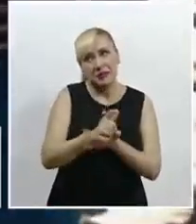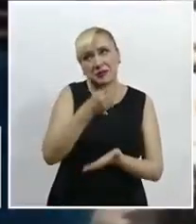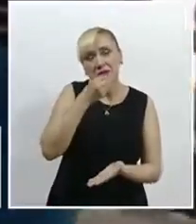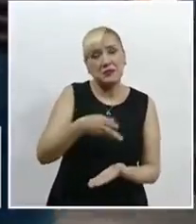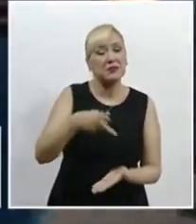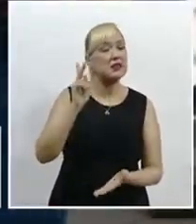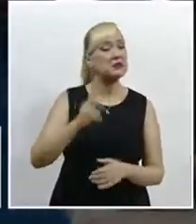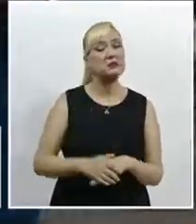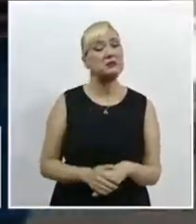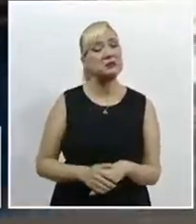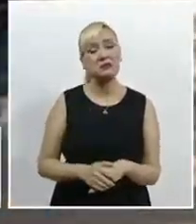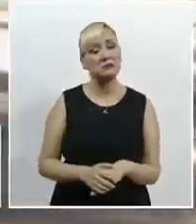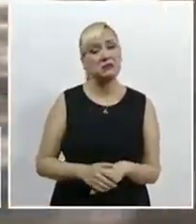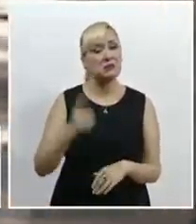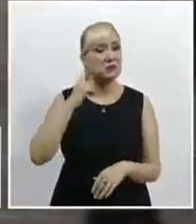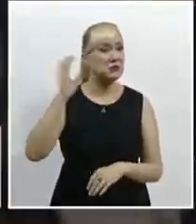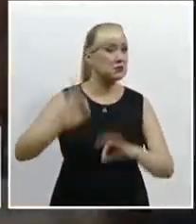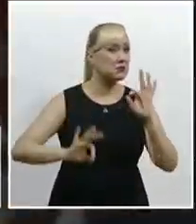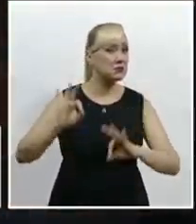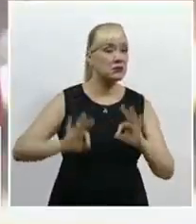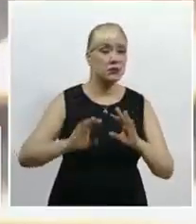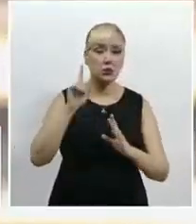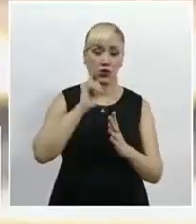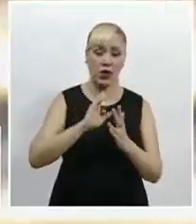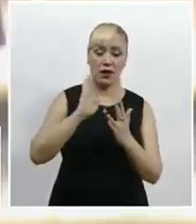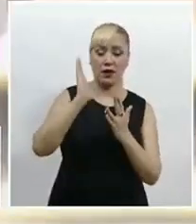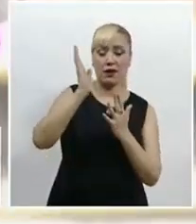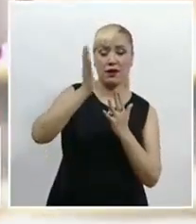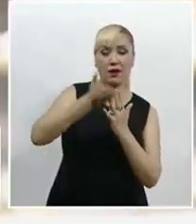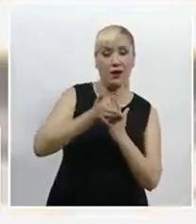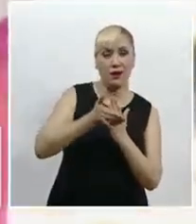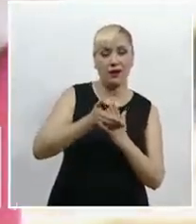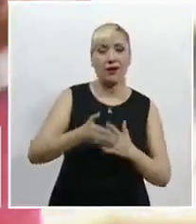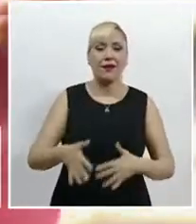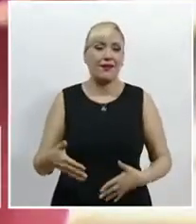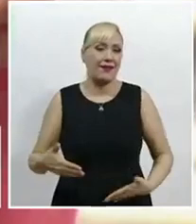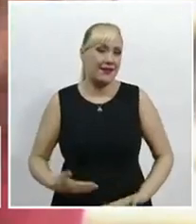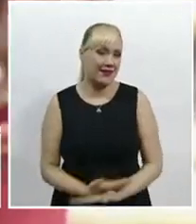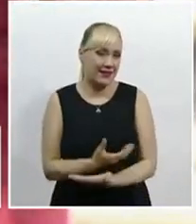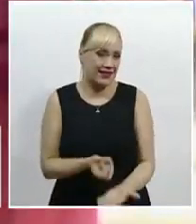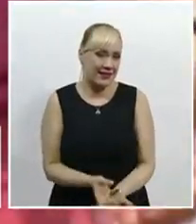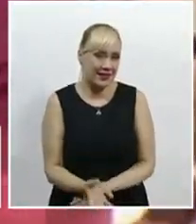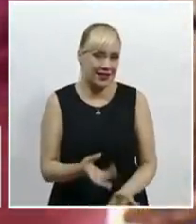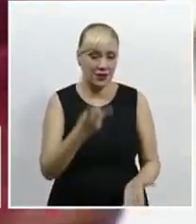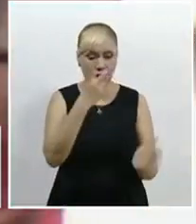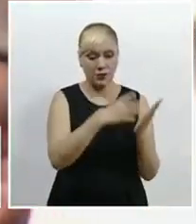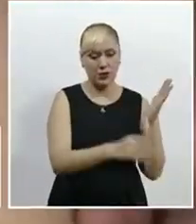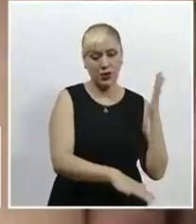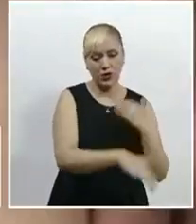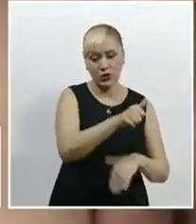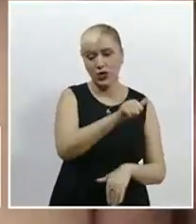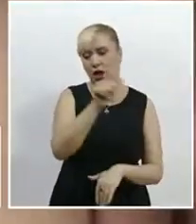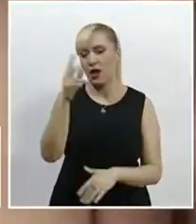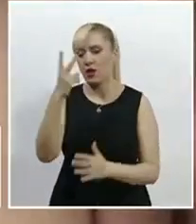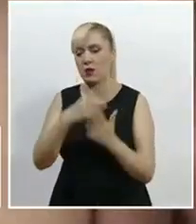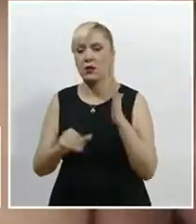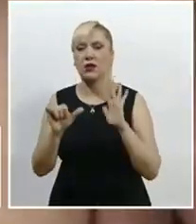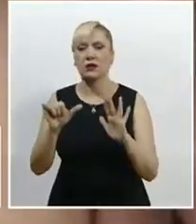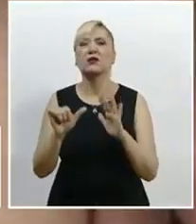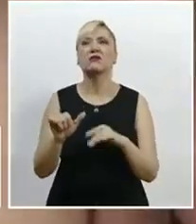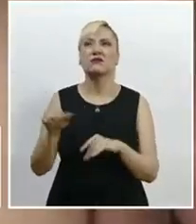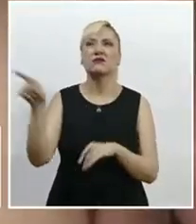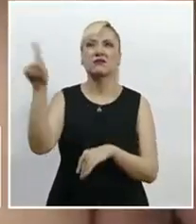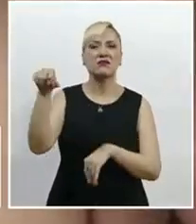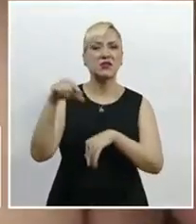pues de acuerdo con cifras, una tercera parte de las mujeres que parieron entre 2011 y 2016 sufrió maltrato por parte